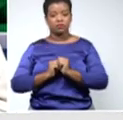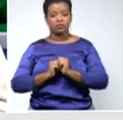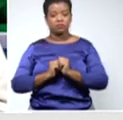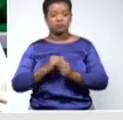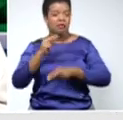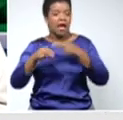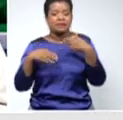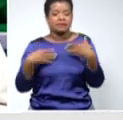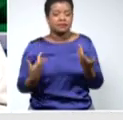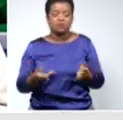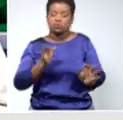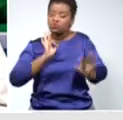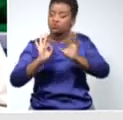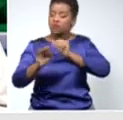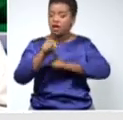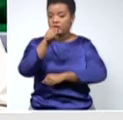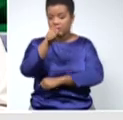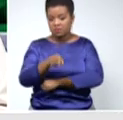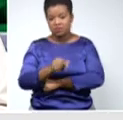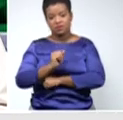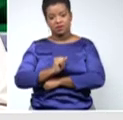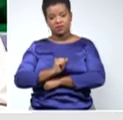los riesgos que tiene la misma.